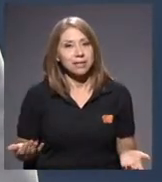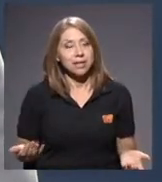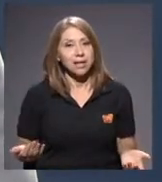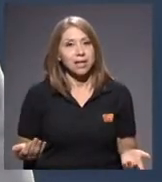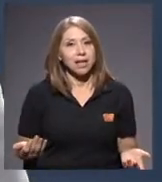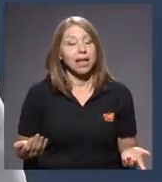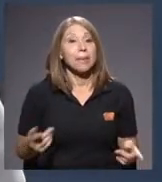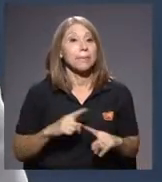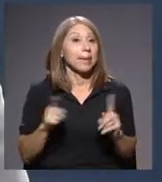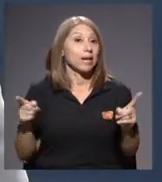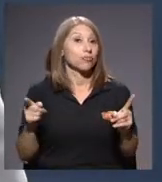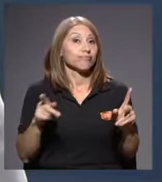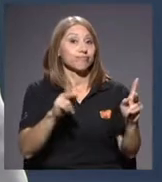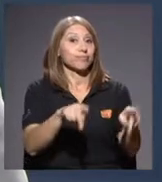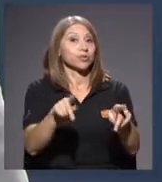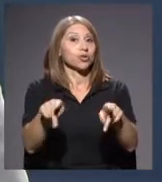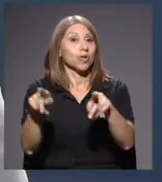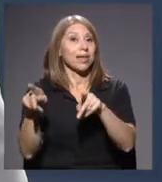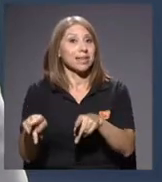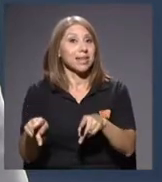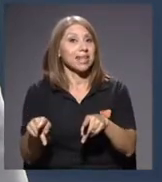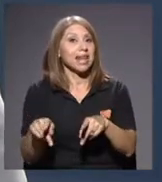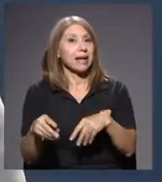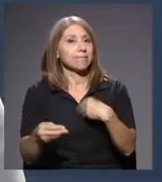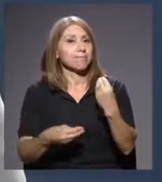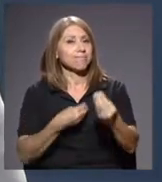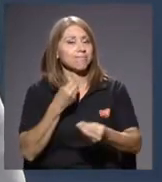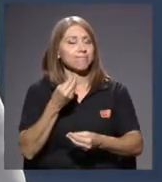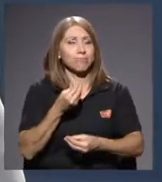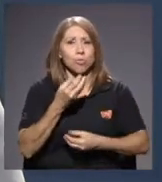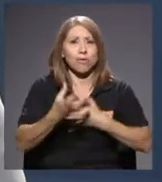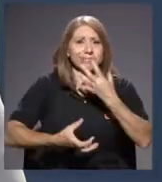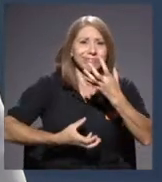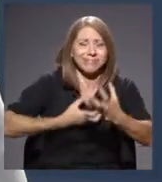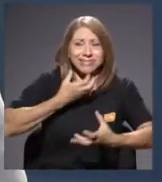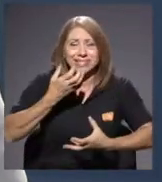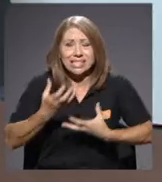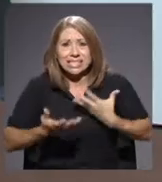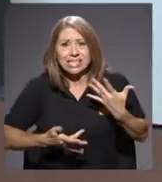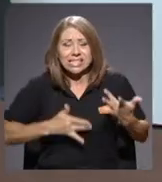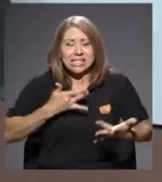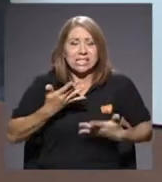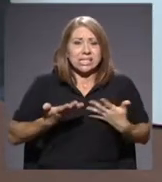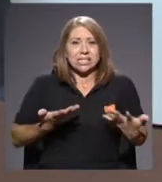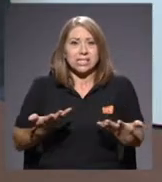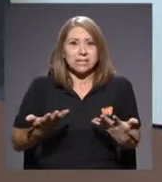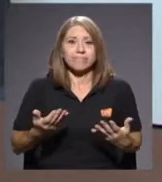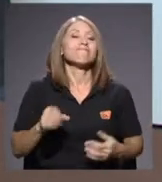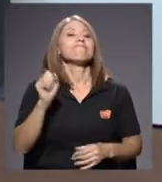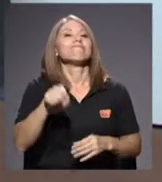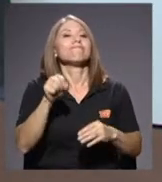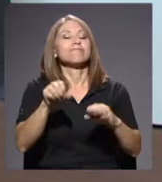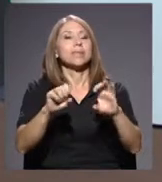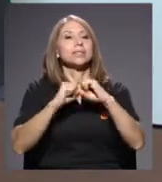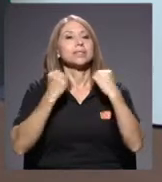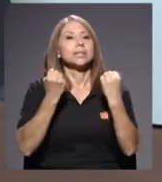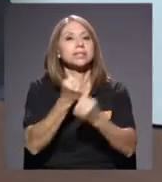Le ocasionaba a la ciudadanía una vociferación de indignaciones. Indiscutiblemente los sindicatos son